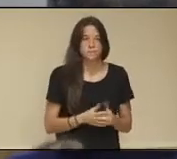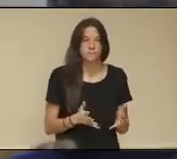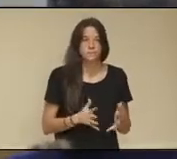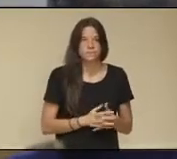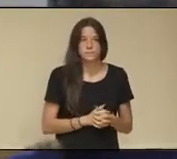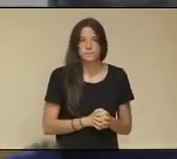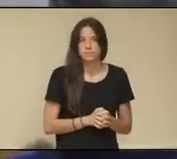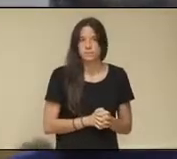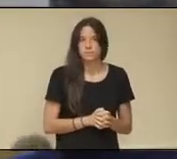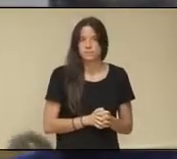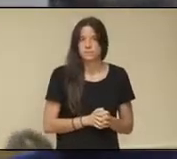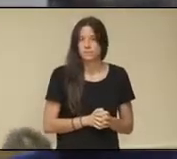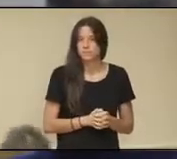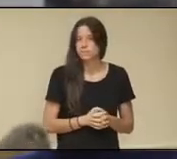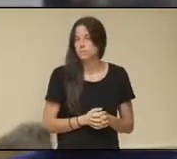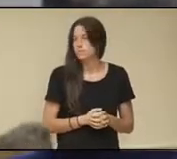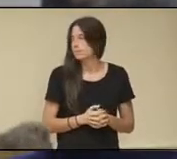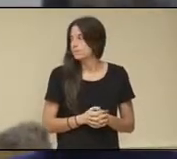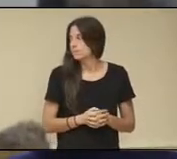Bueno,